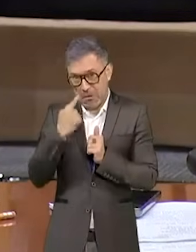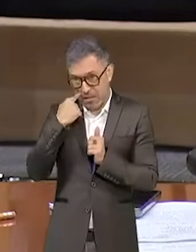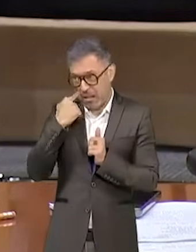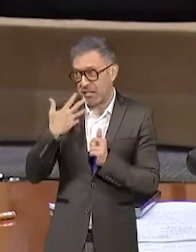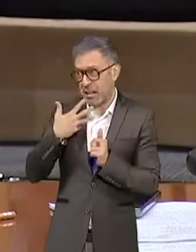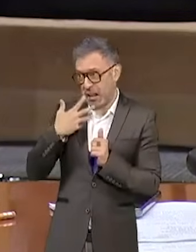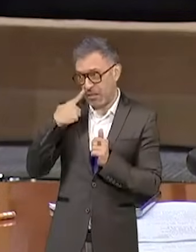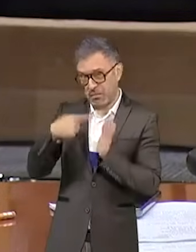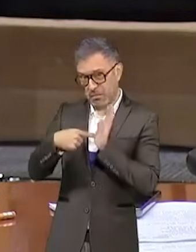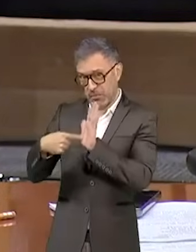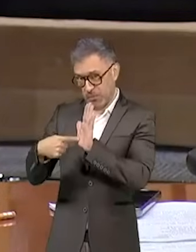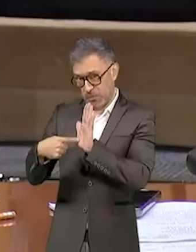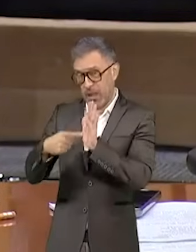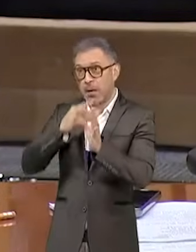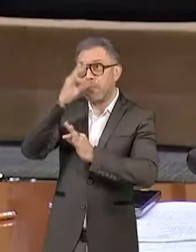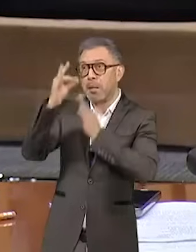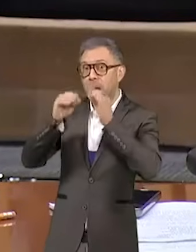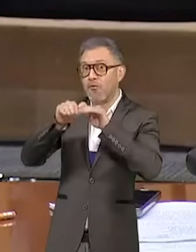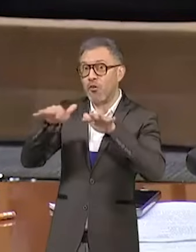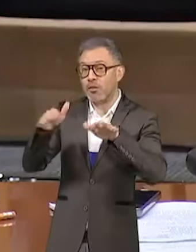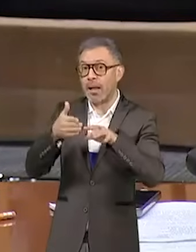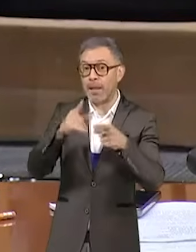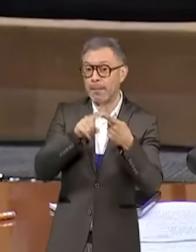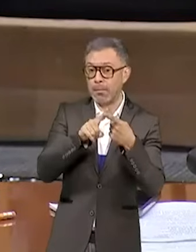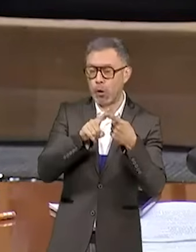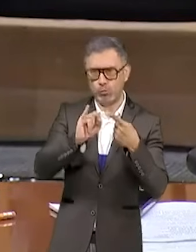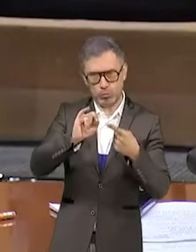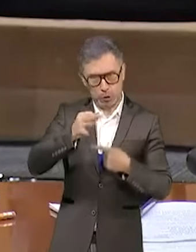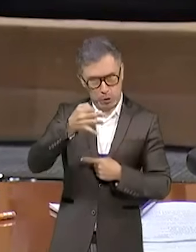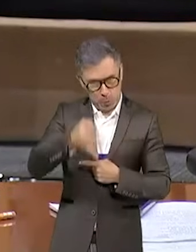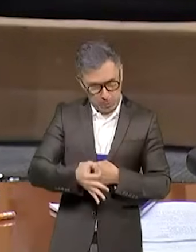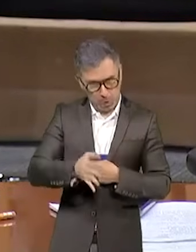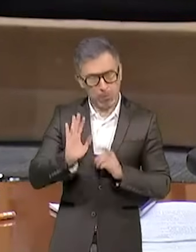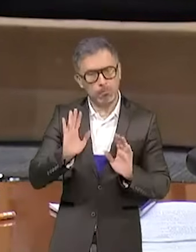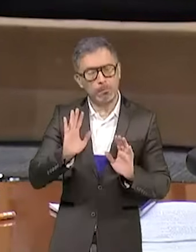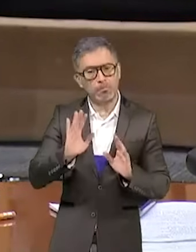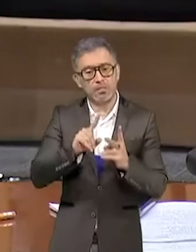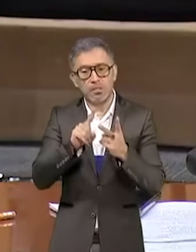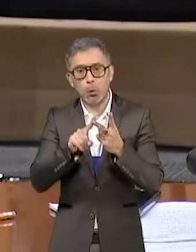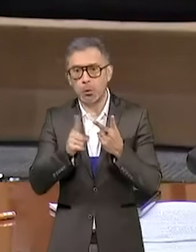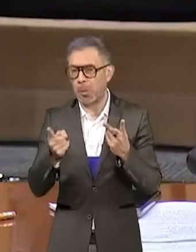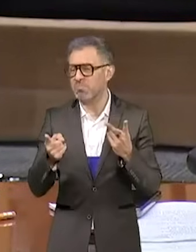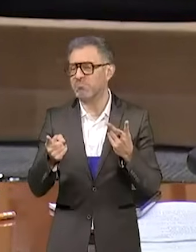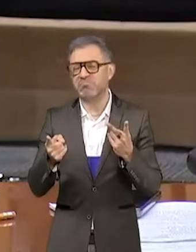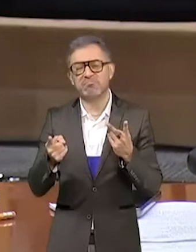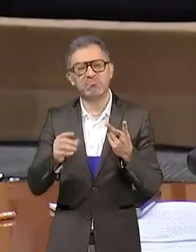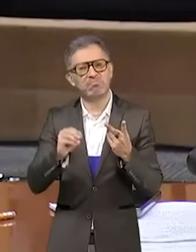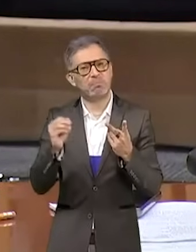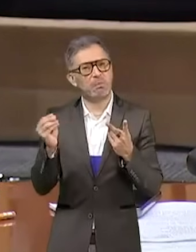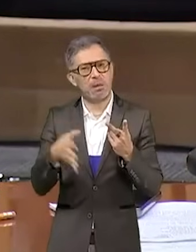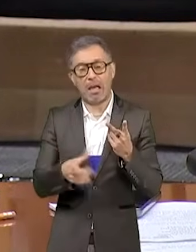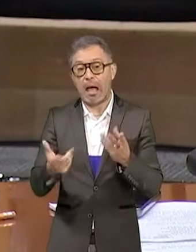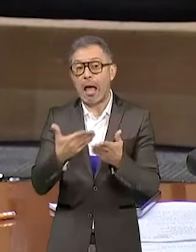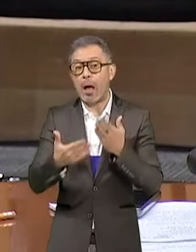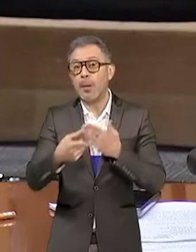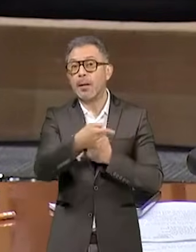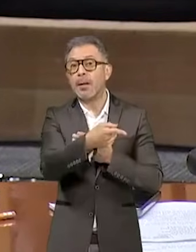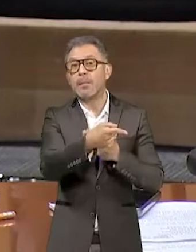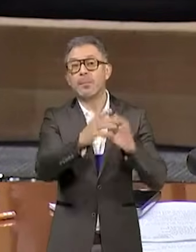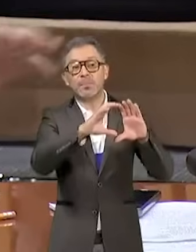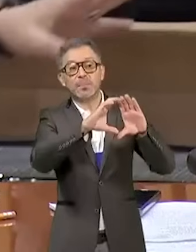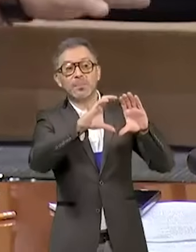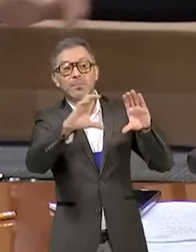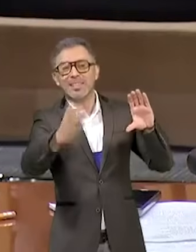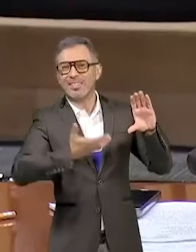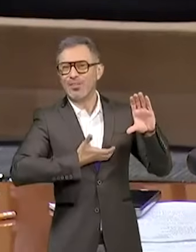Lo primero lo cumplió, lo segundo no. Vive actualmente en Palacio Nacional